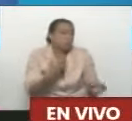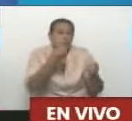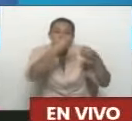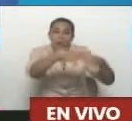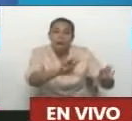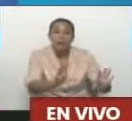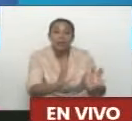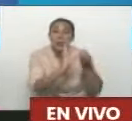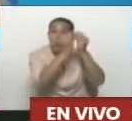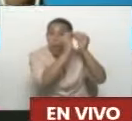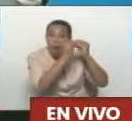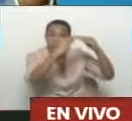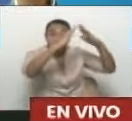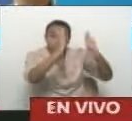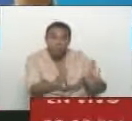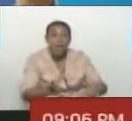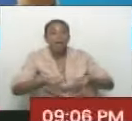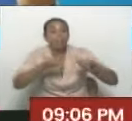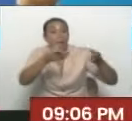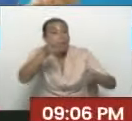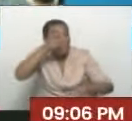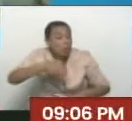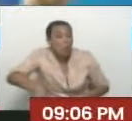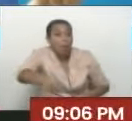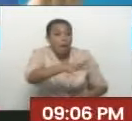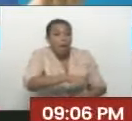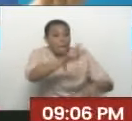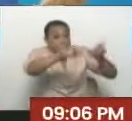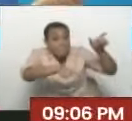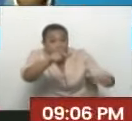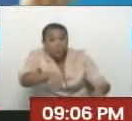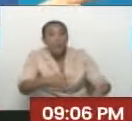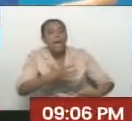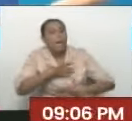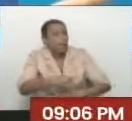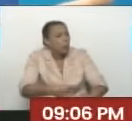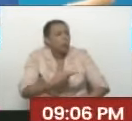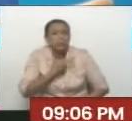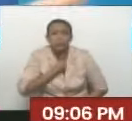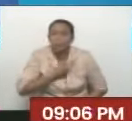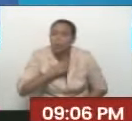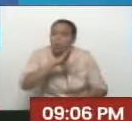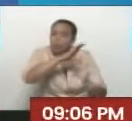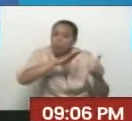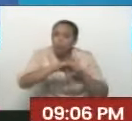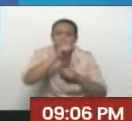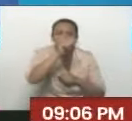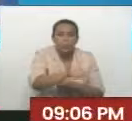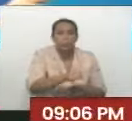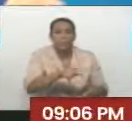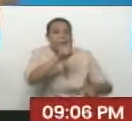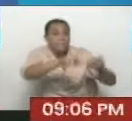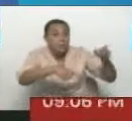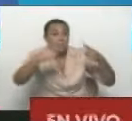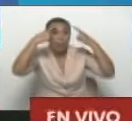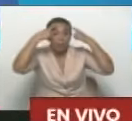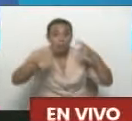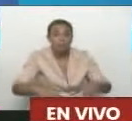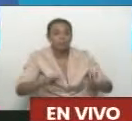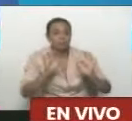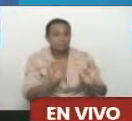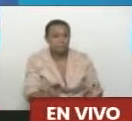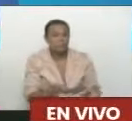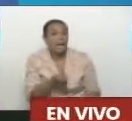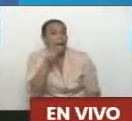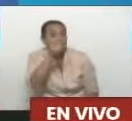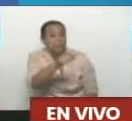que ir a recuperársela y entregársela en las manos de quien tiene el poder de la cultura, en las manos de los cultores y las cultoras, tiene